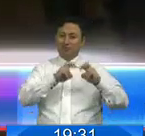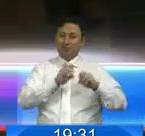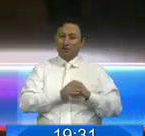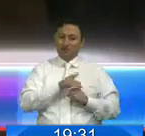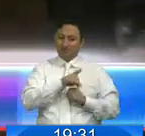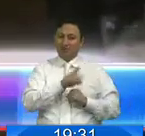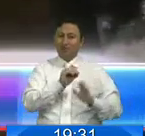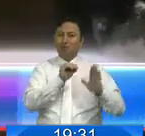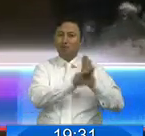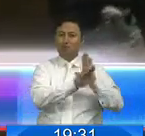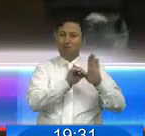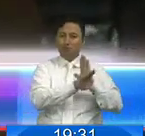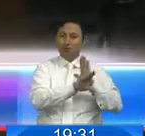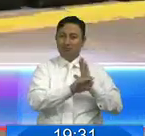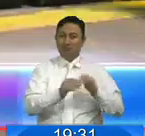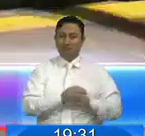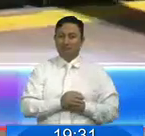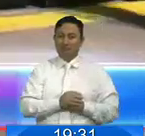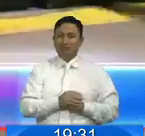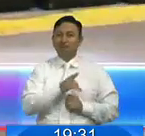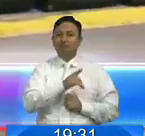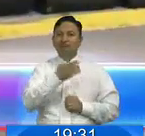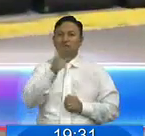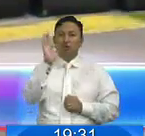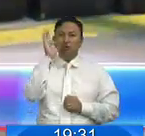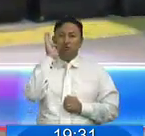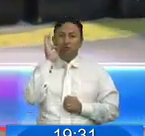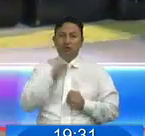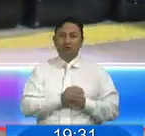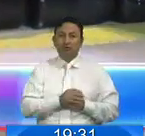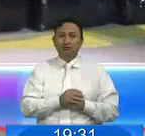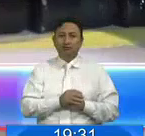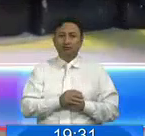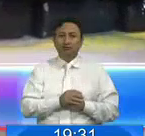servía como centro de acopio. La droga, que estaba envuelta con